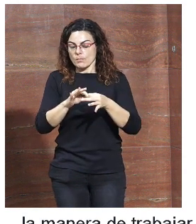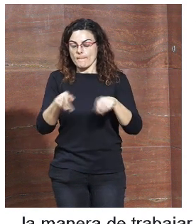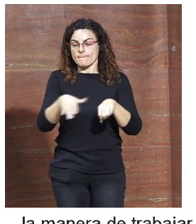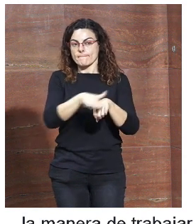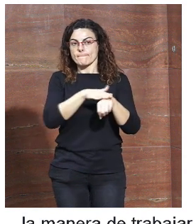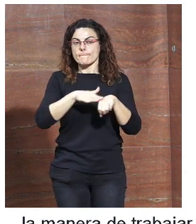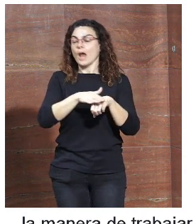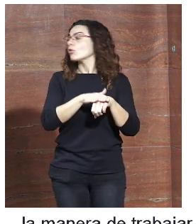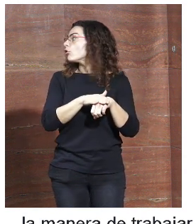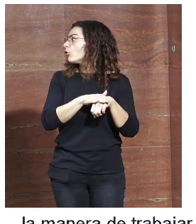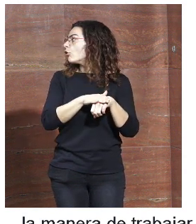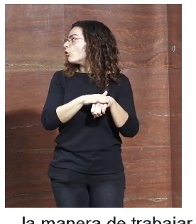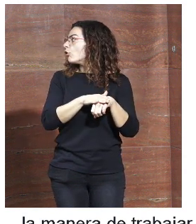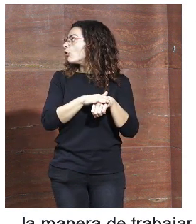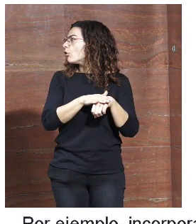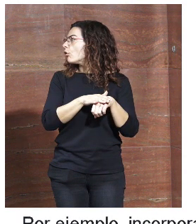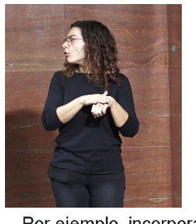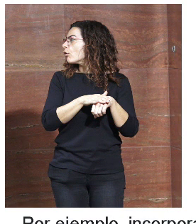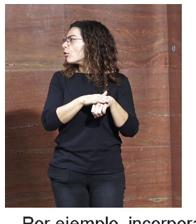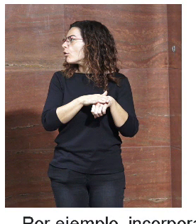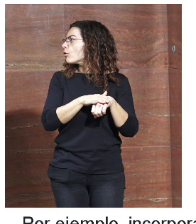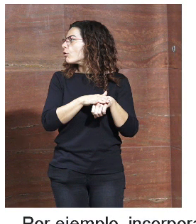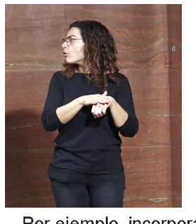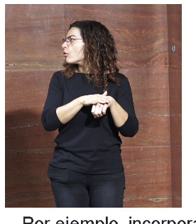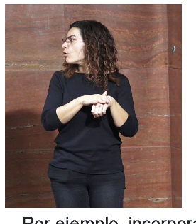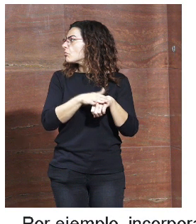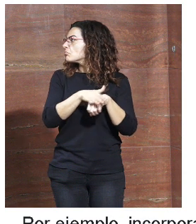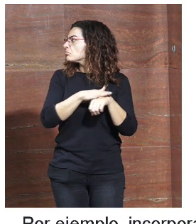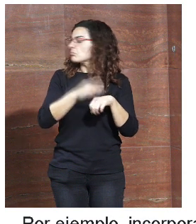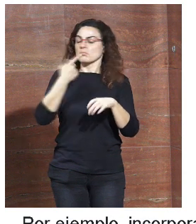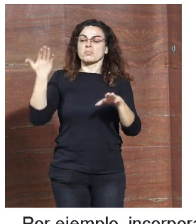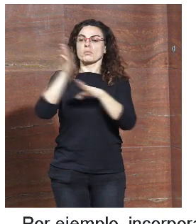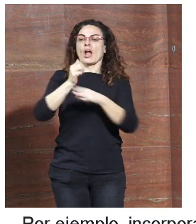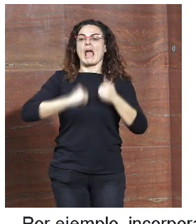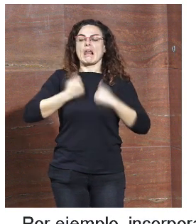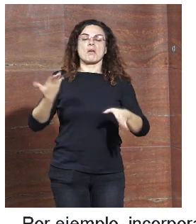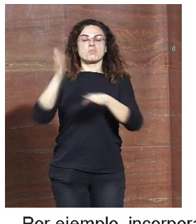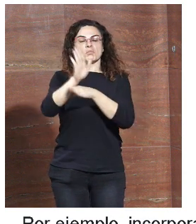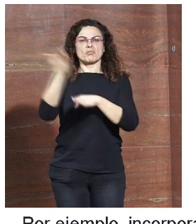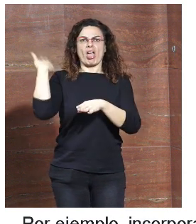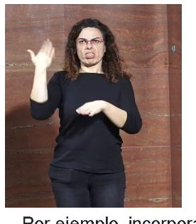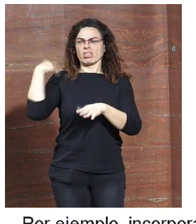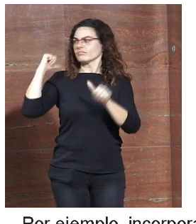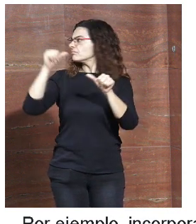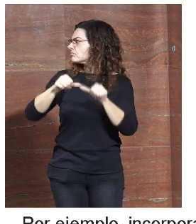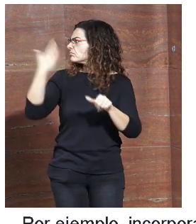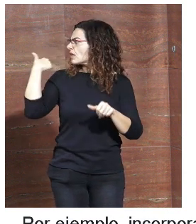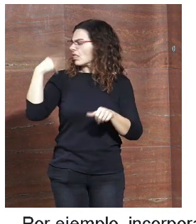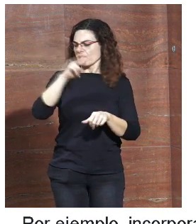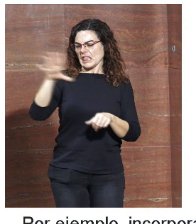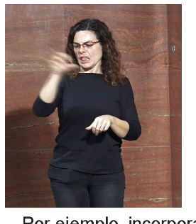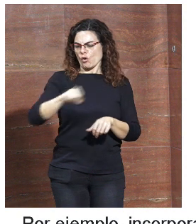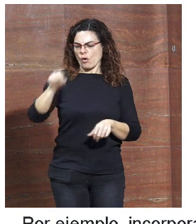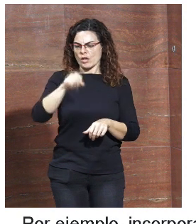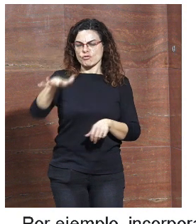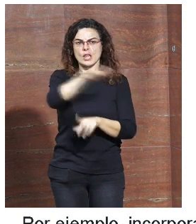propuso allá en Canadá ya hace como 25 años. Que un entorno esté mantenido, que esté